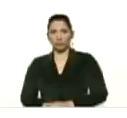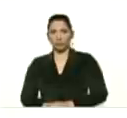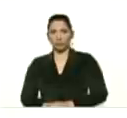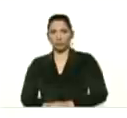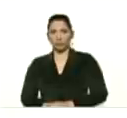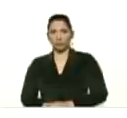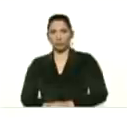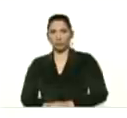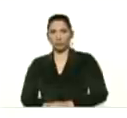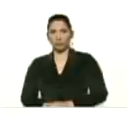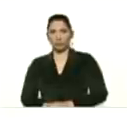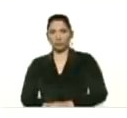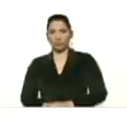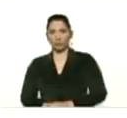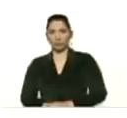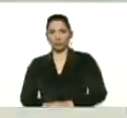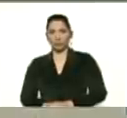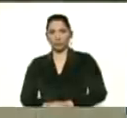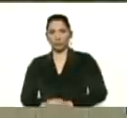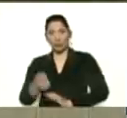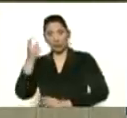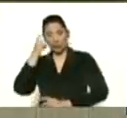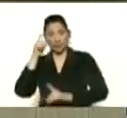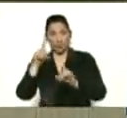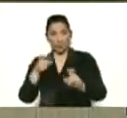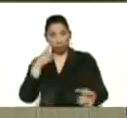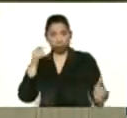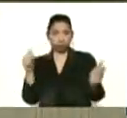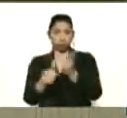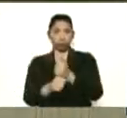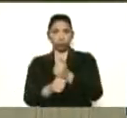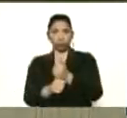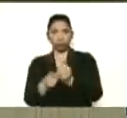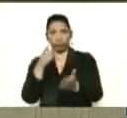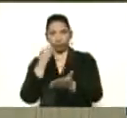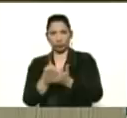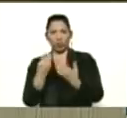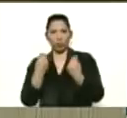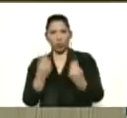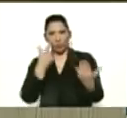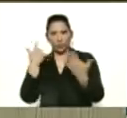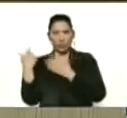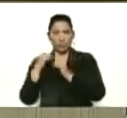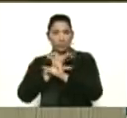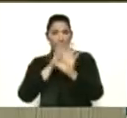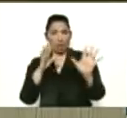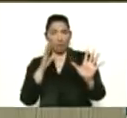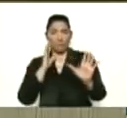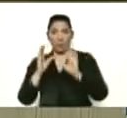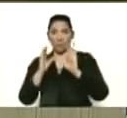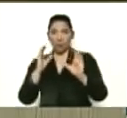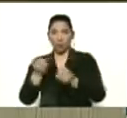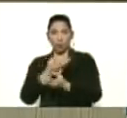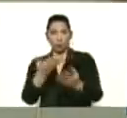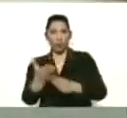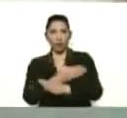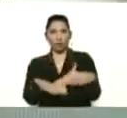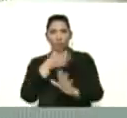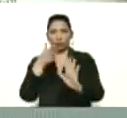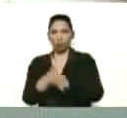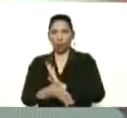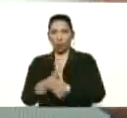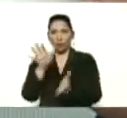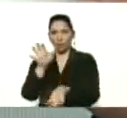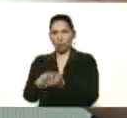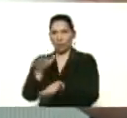fallecidas. Sobre la fecha del diagnóstico, fíjense cómo aquí se ve con claridad también lo que conversaba con ustedes antes sobre el caso de Nueva